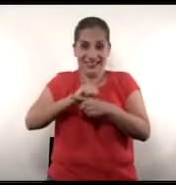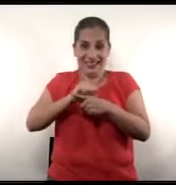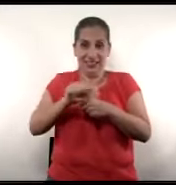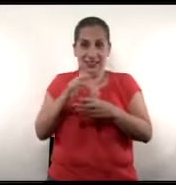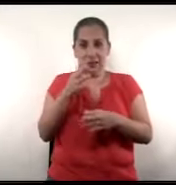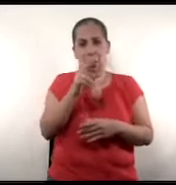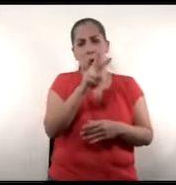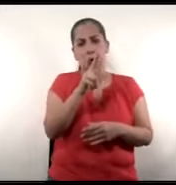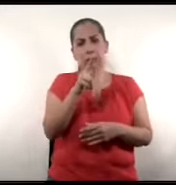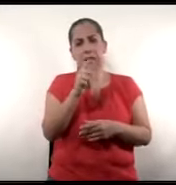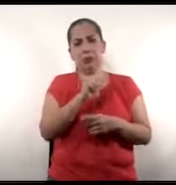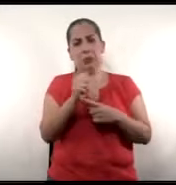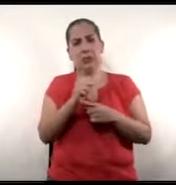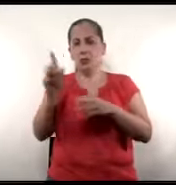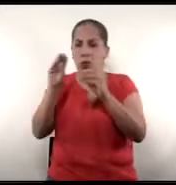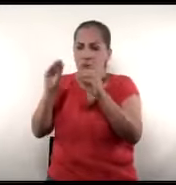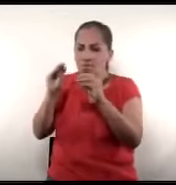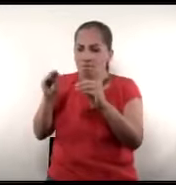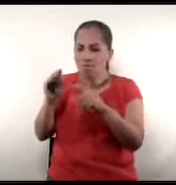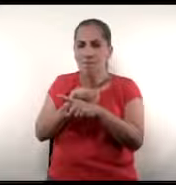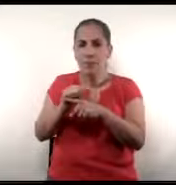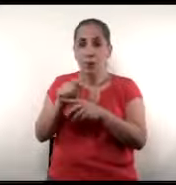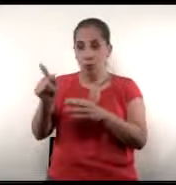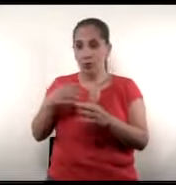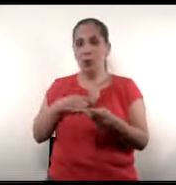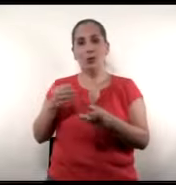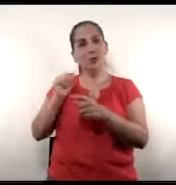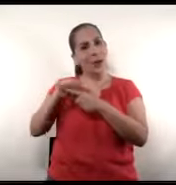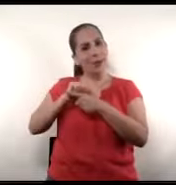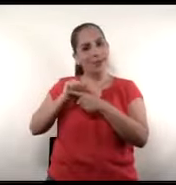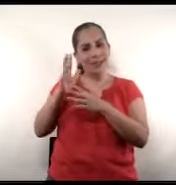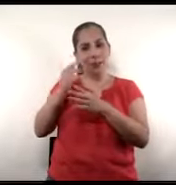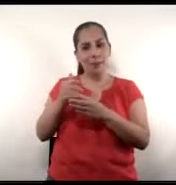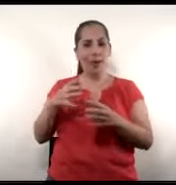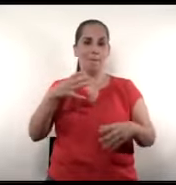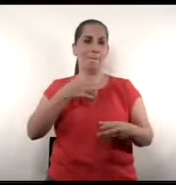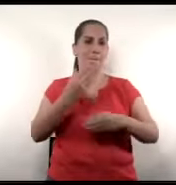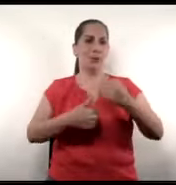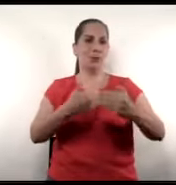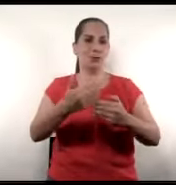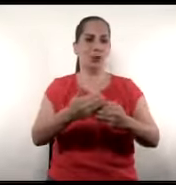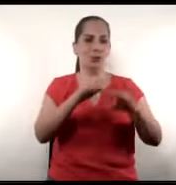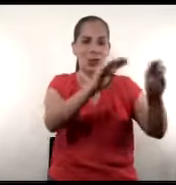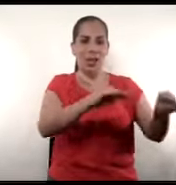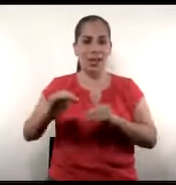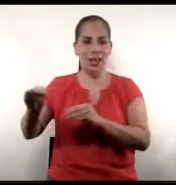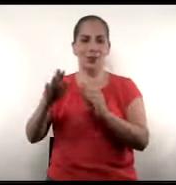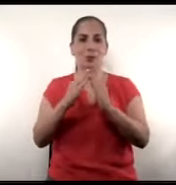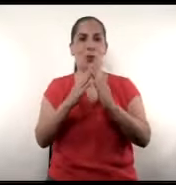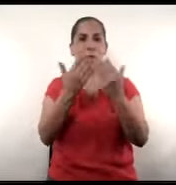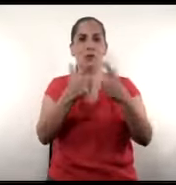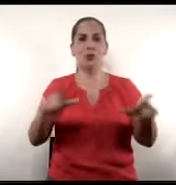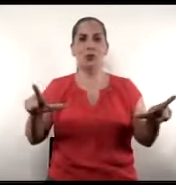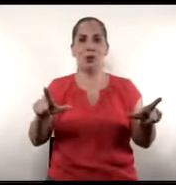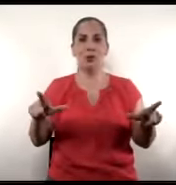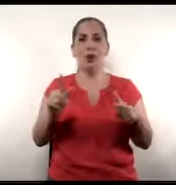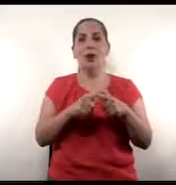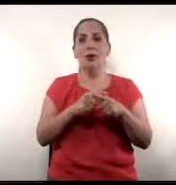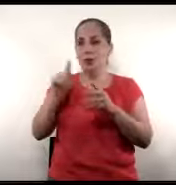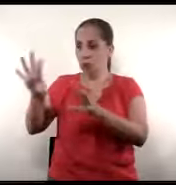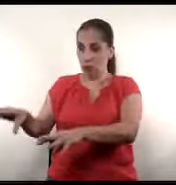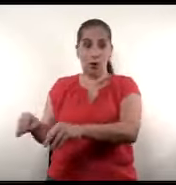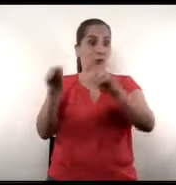para dedicarse a procesos de expropiación. Los traslada al MOP y entonces el MOP va a poder